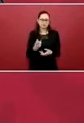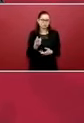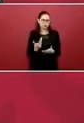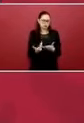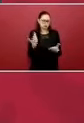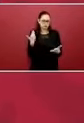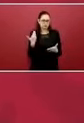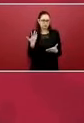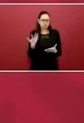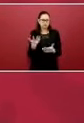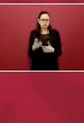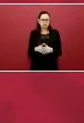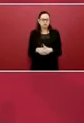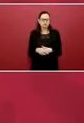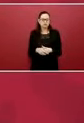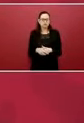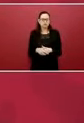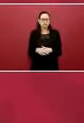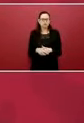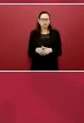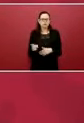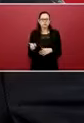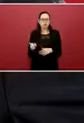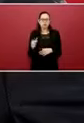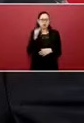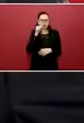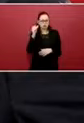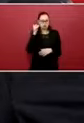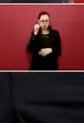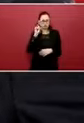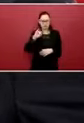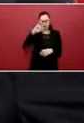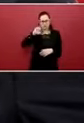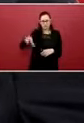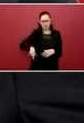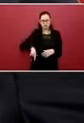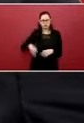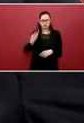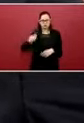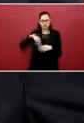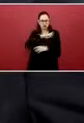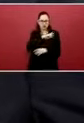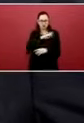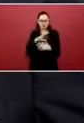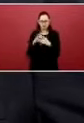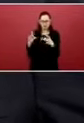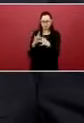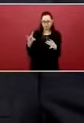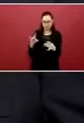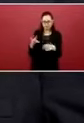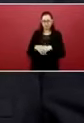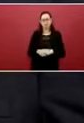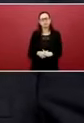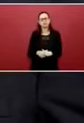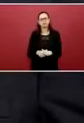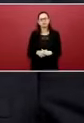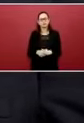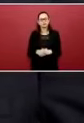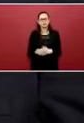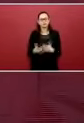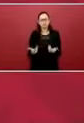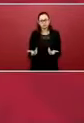participación de Claudia ayer en la reunión de seguridad. La atención